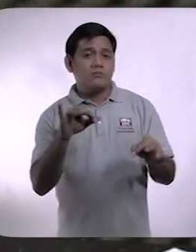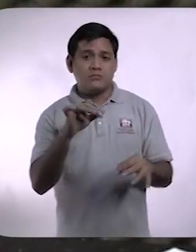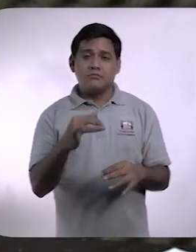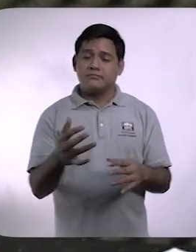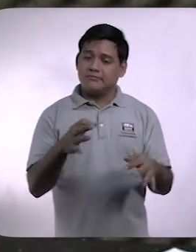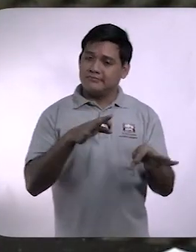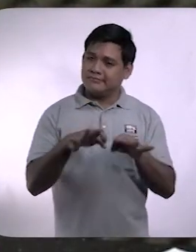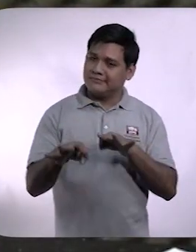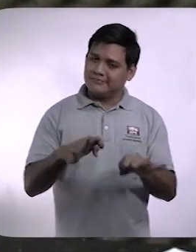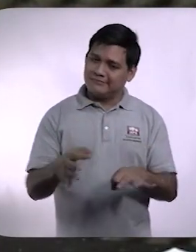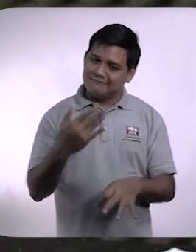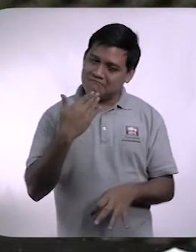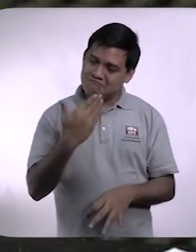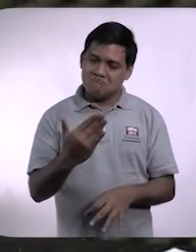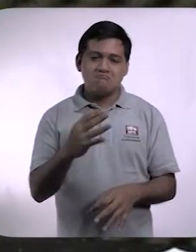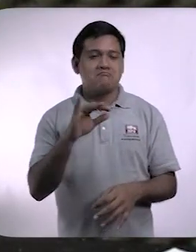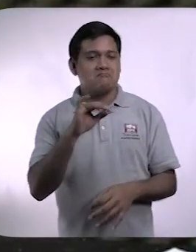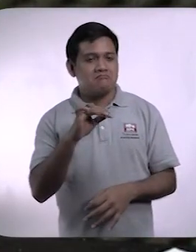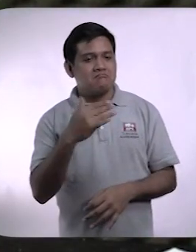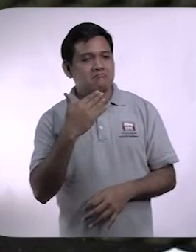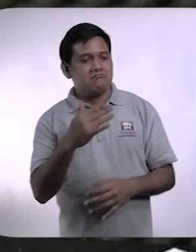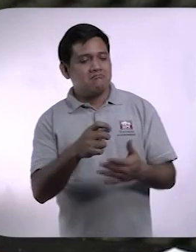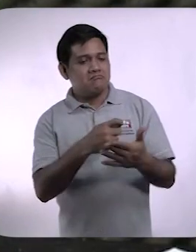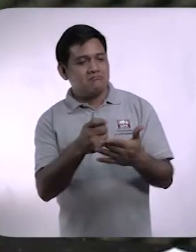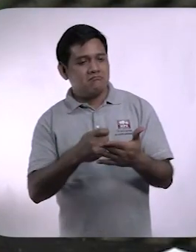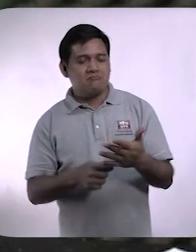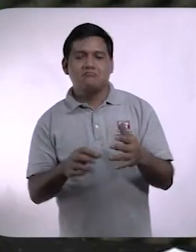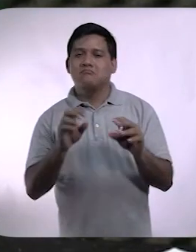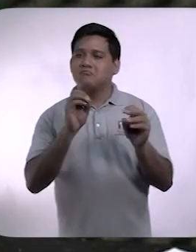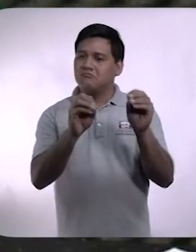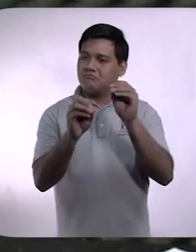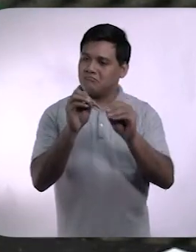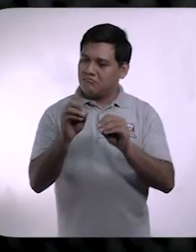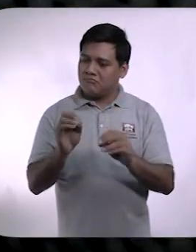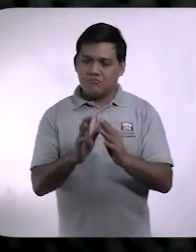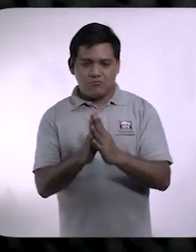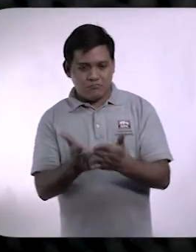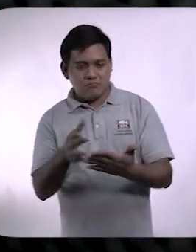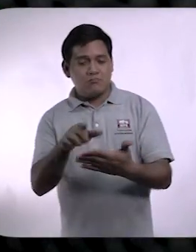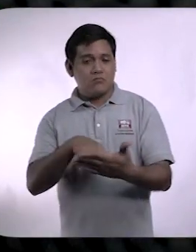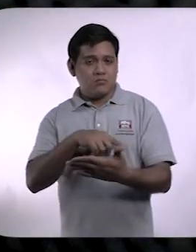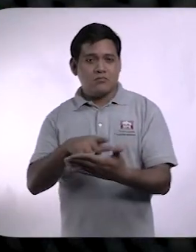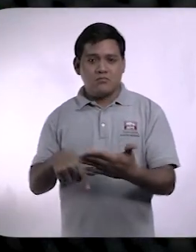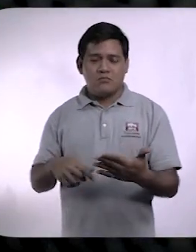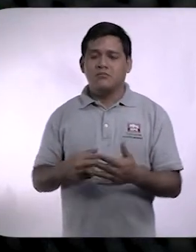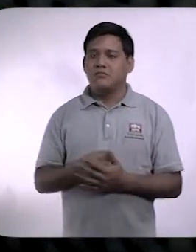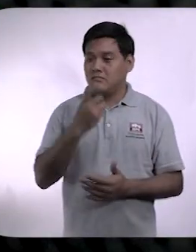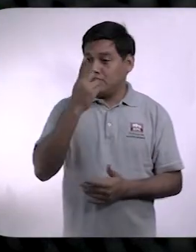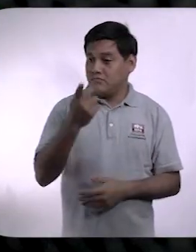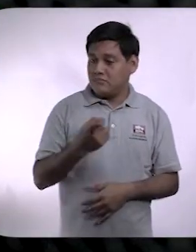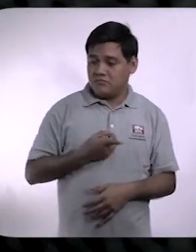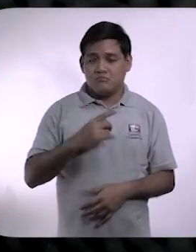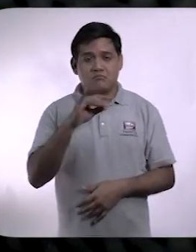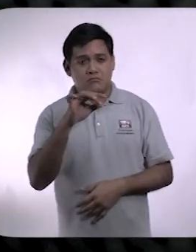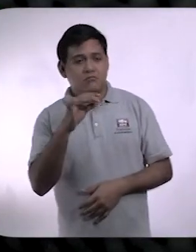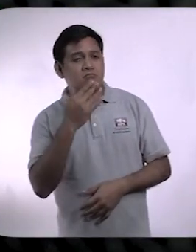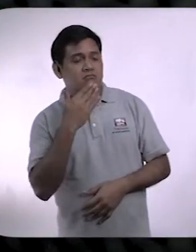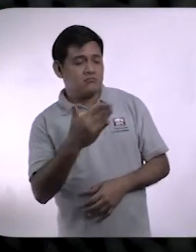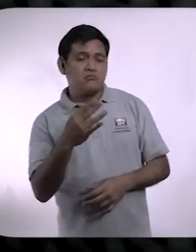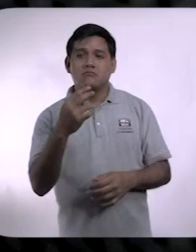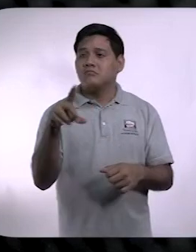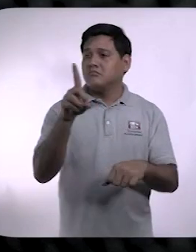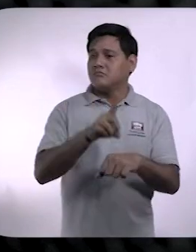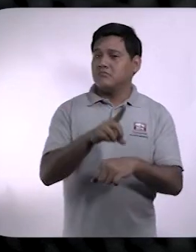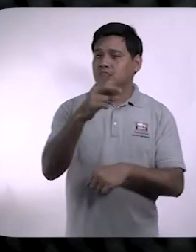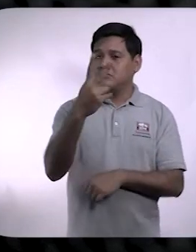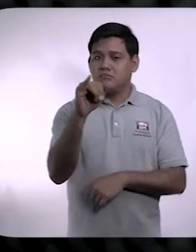esmeraron muchísimo en la parte del diseño de la boleta. Eso nos comentaba que quienes, obviamente estaba la recomendación que el día de la